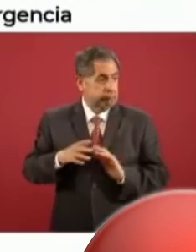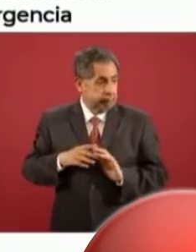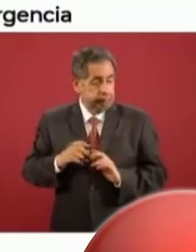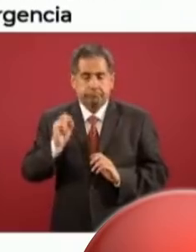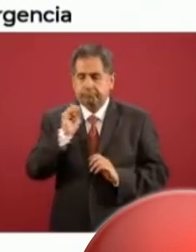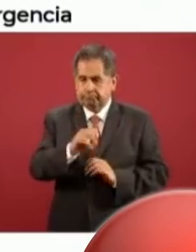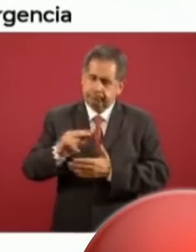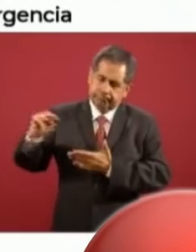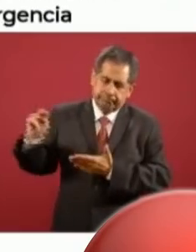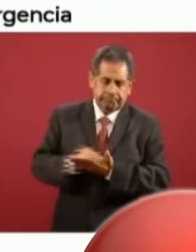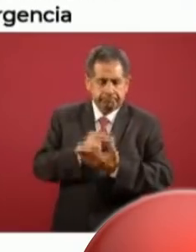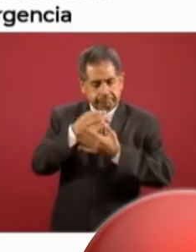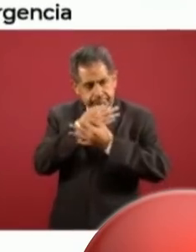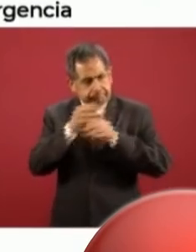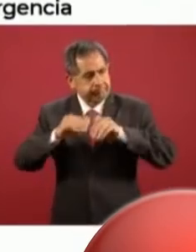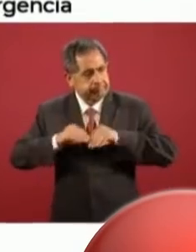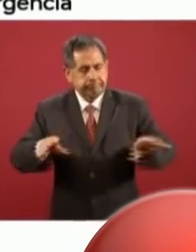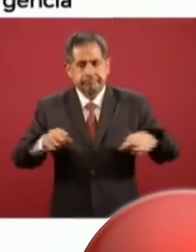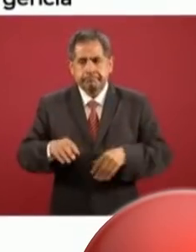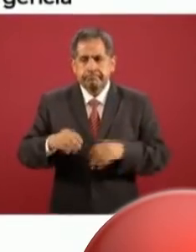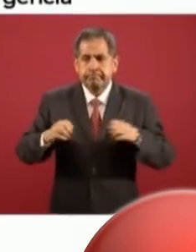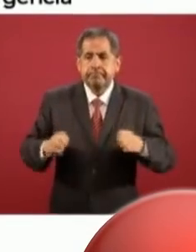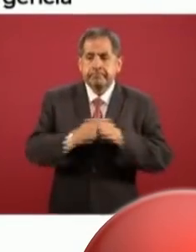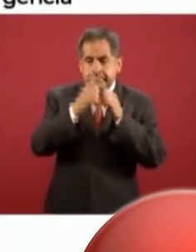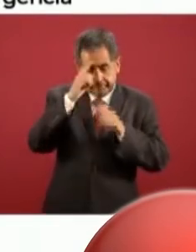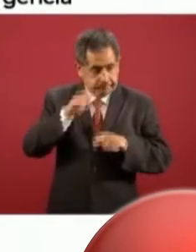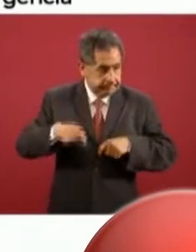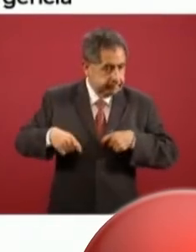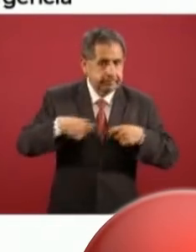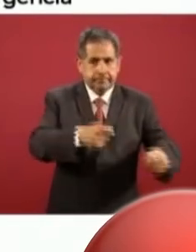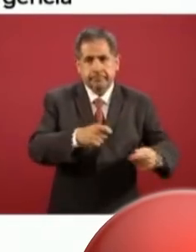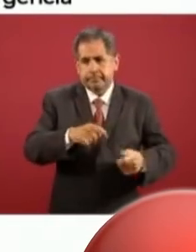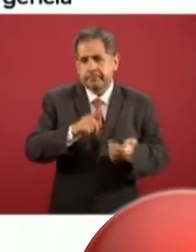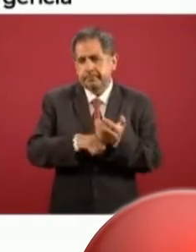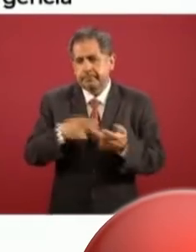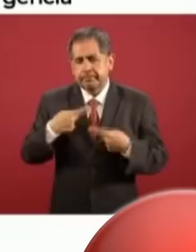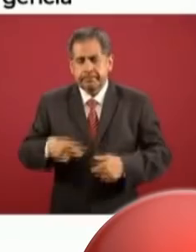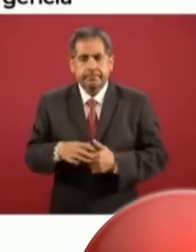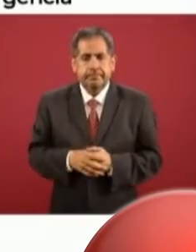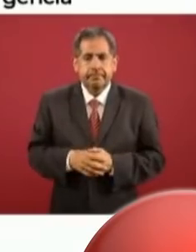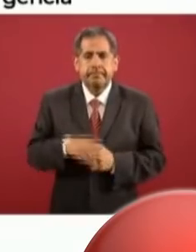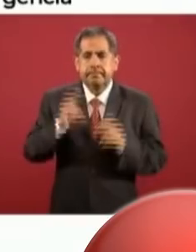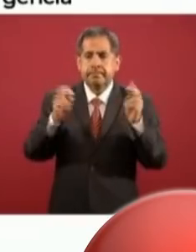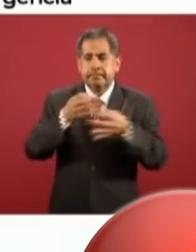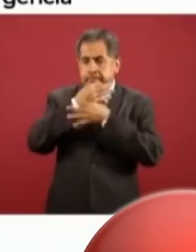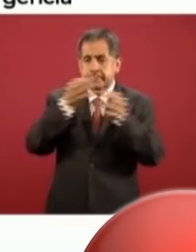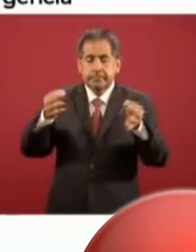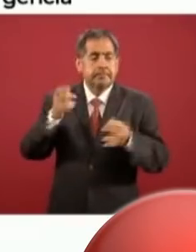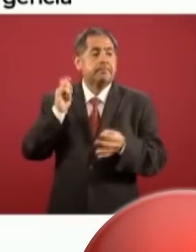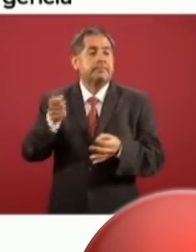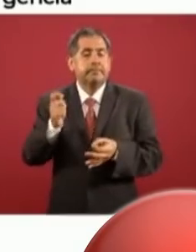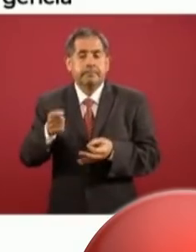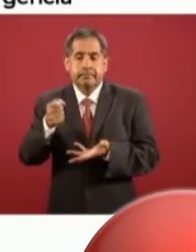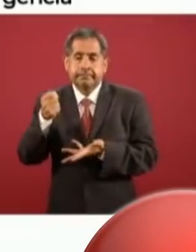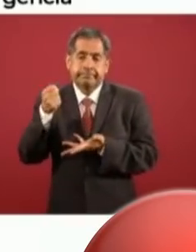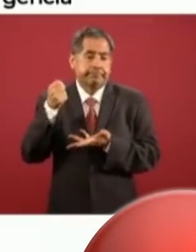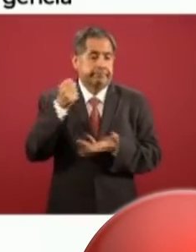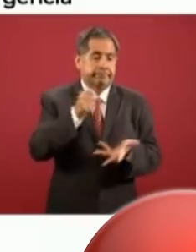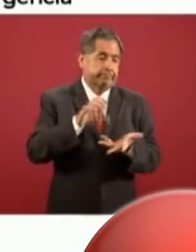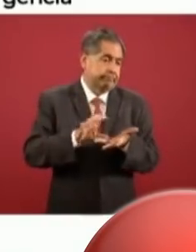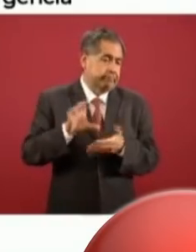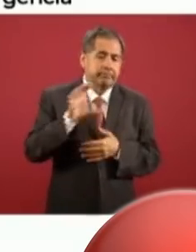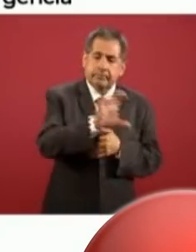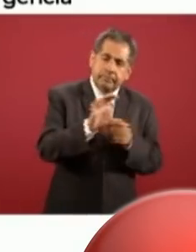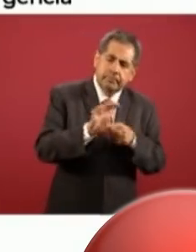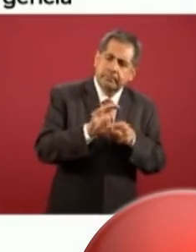una declaratoria de emergencia y o desastre para atenderla a la población. La declaratoria de emergencia otorga insumos de primera necesidad a